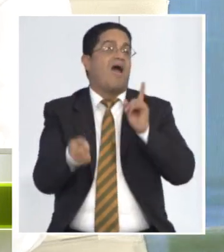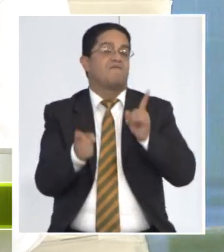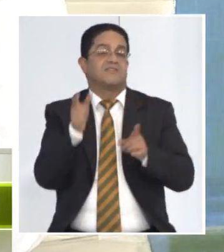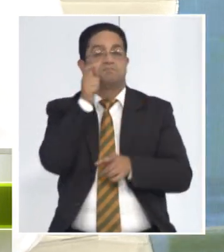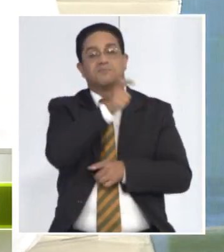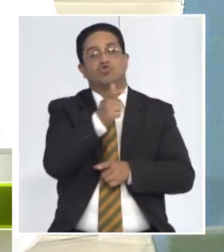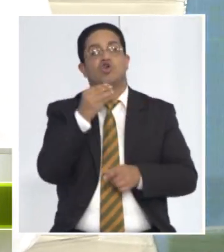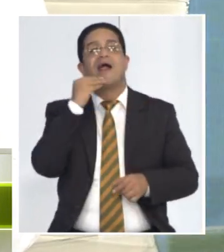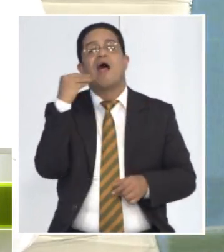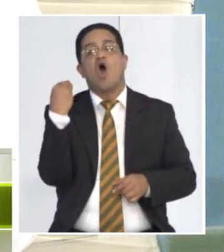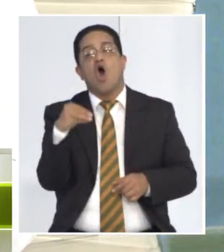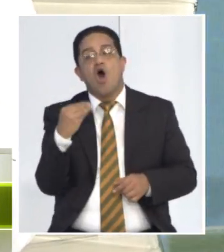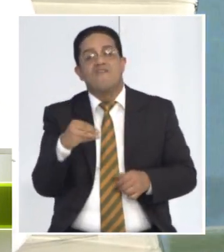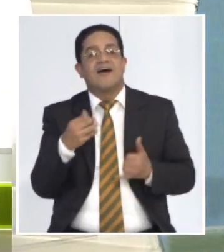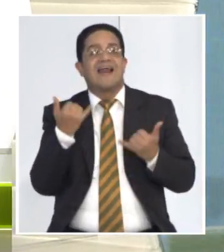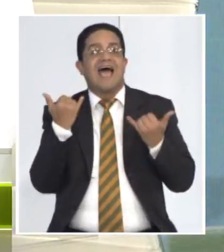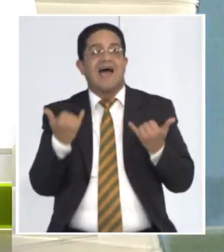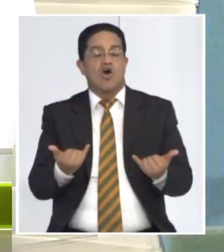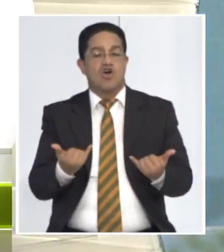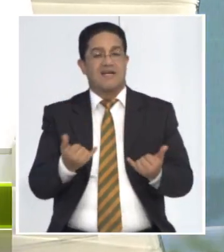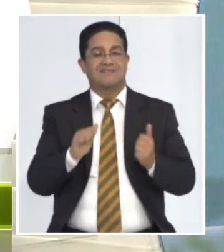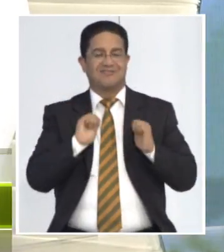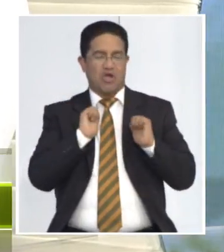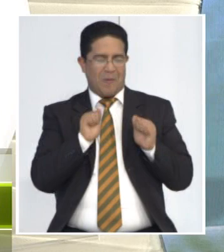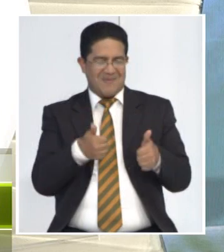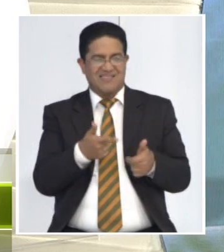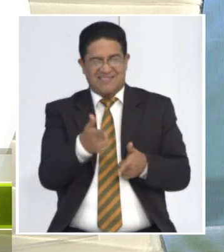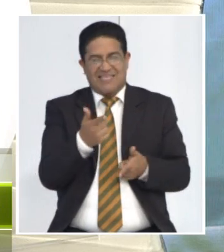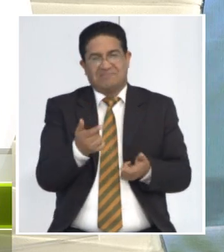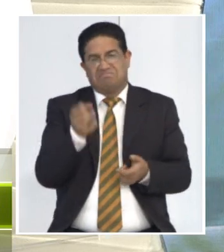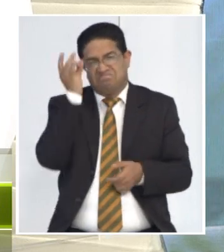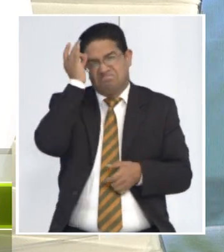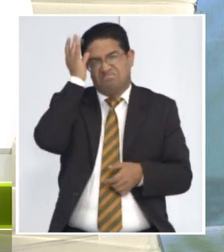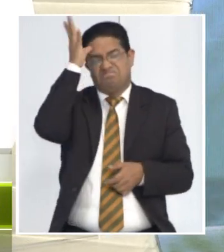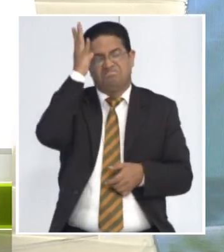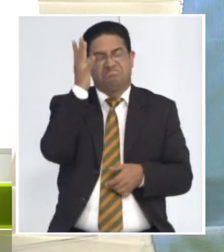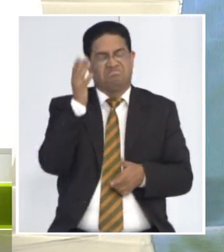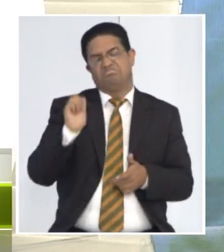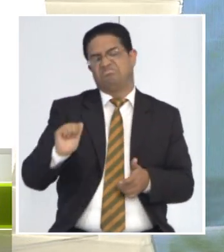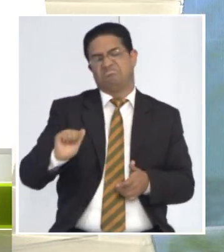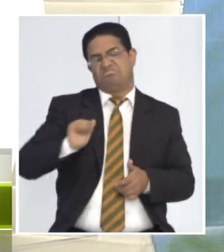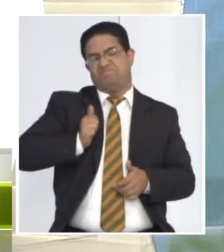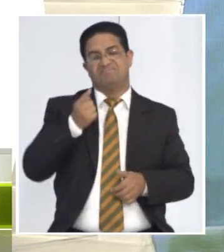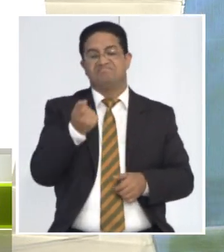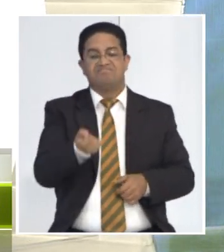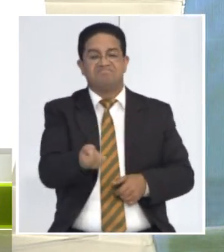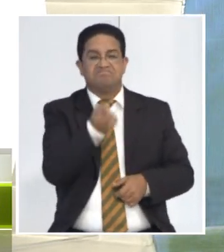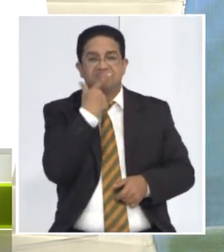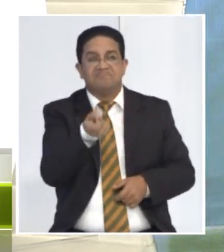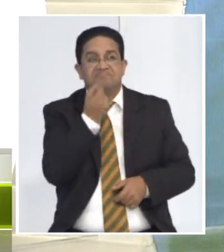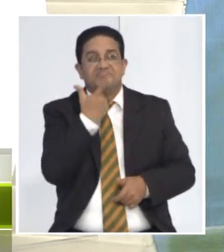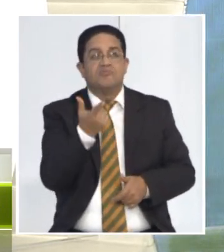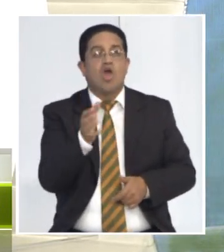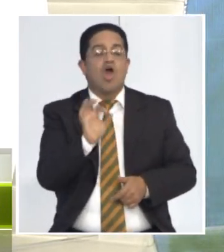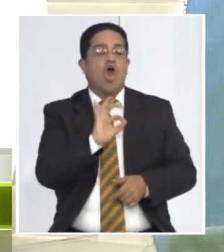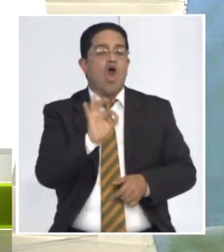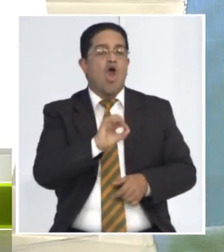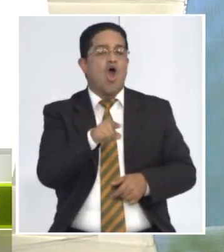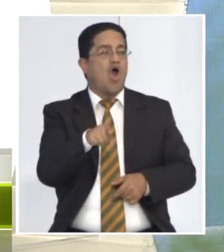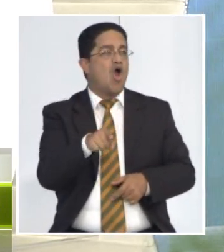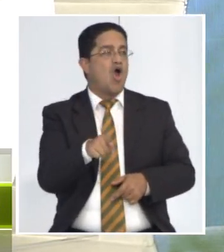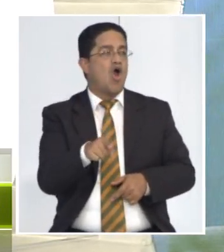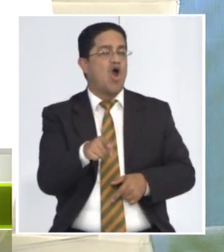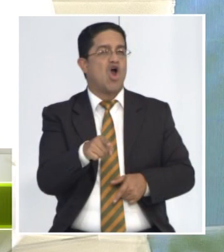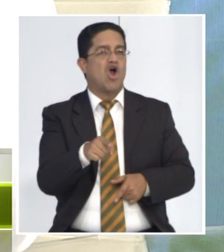jóvenes también vemos cómo hoy en día empiezan a automedicarse y a tomar una serie de tratamientos o incluso estas bombas de protón,